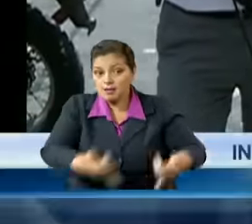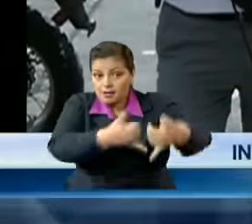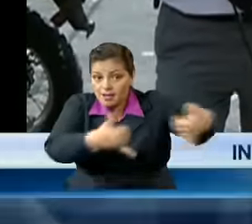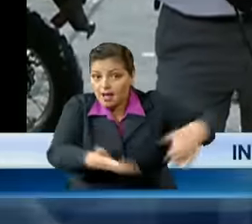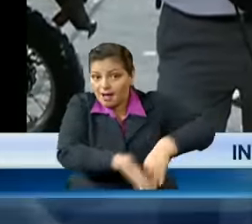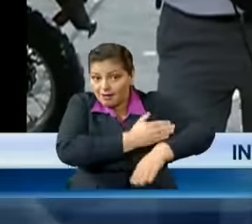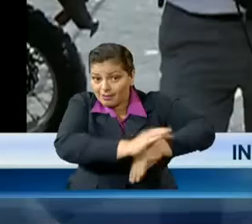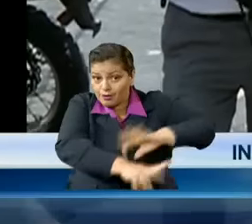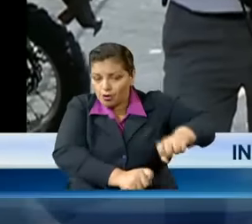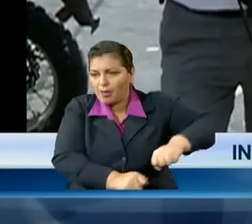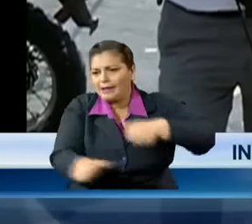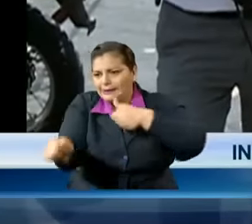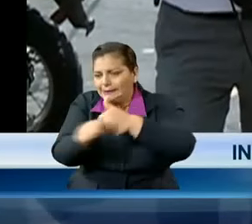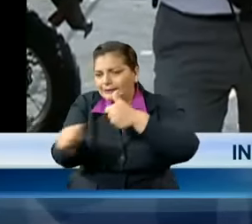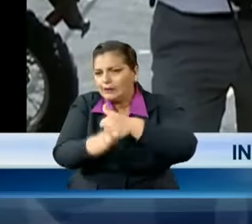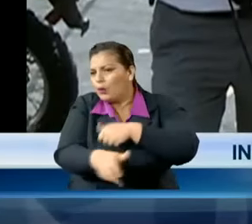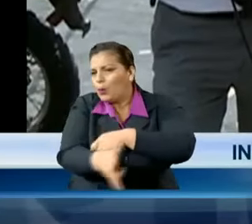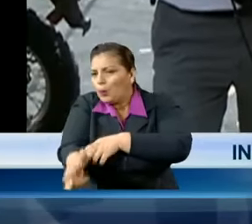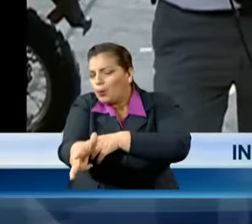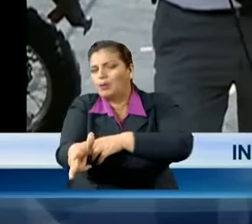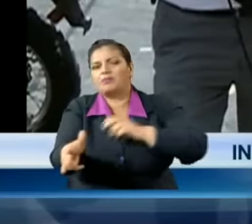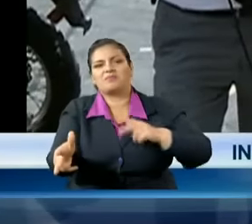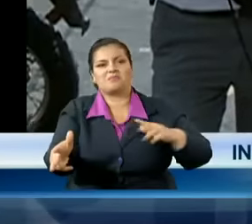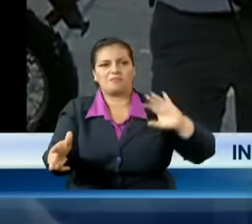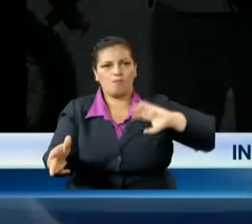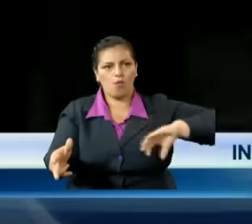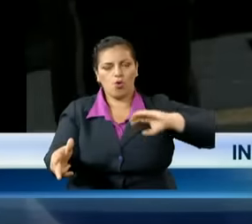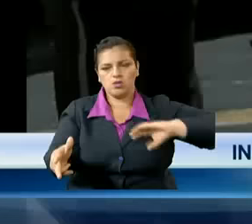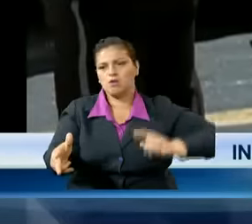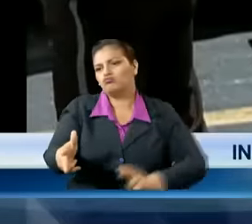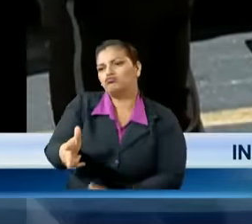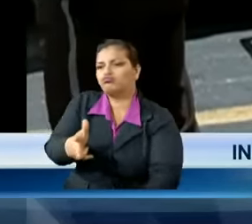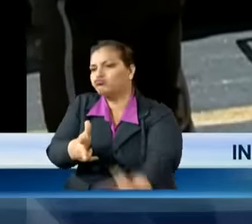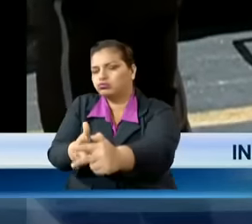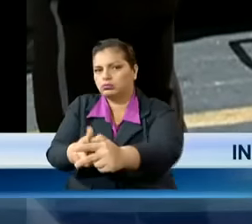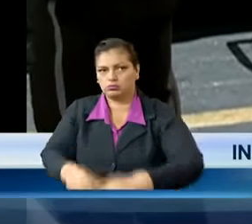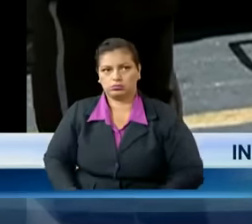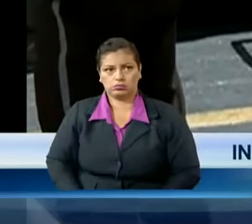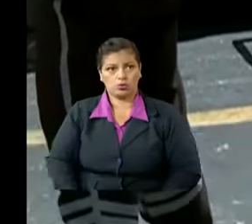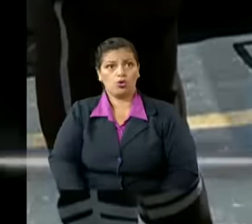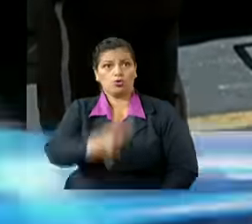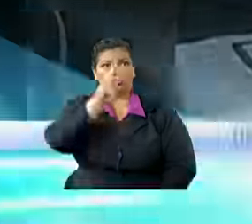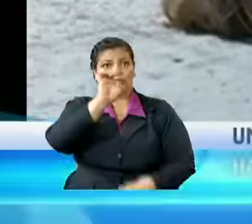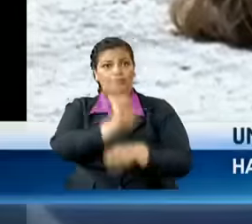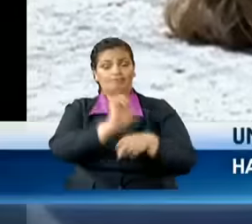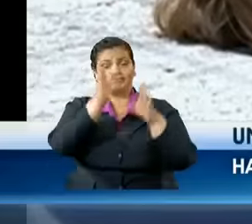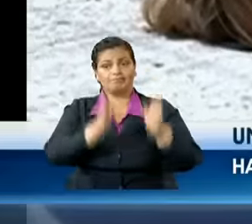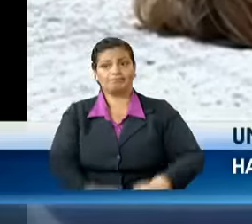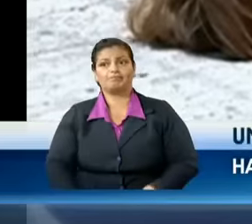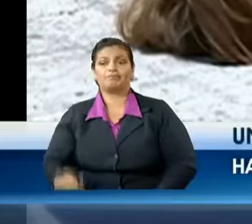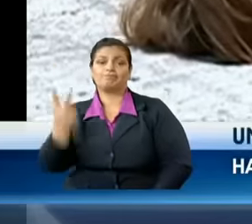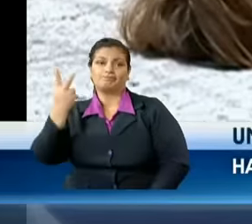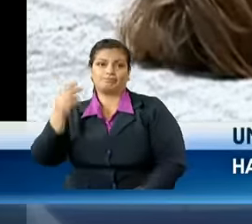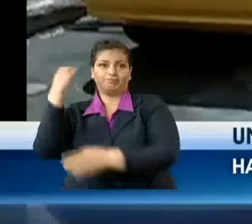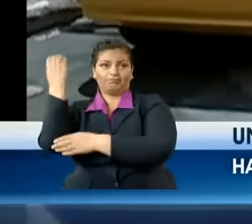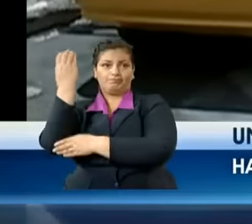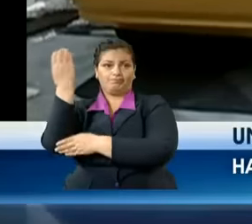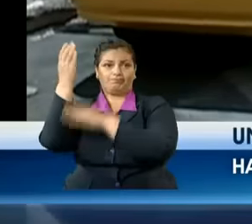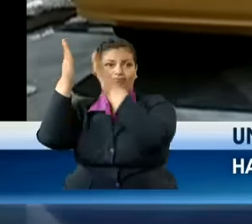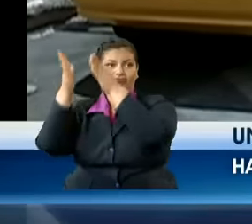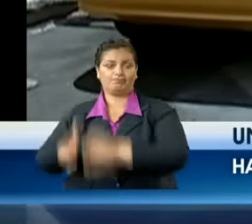Son 4 de los detenidos, entre colombianos y ecuatorianos. La especialidad roba mano armada de los seguimientos operaban a lo largo